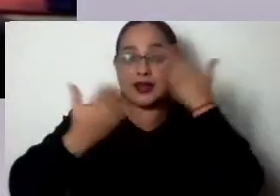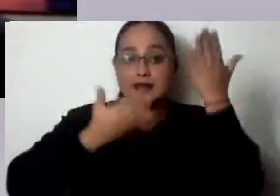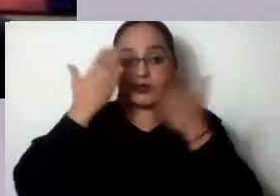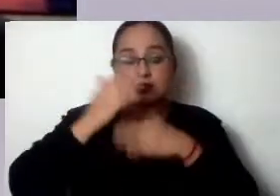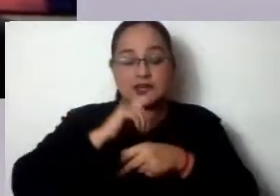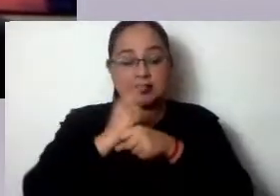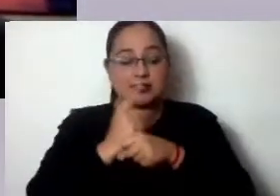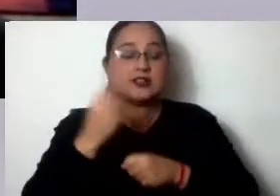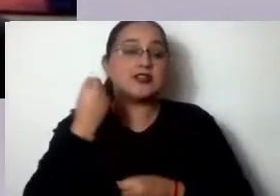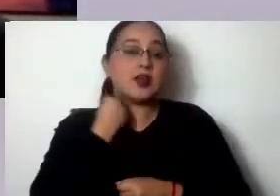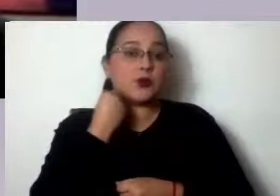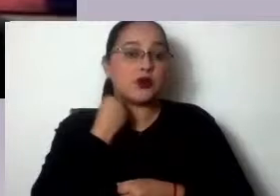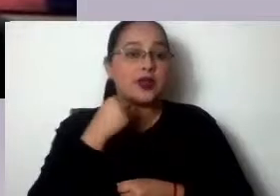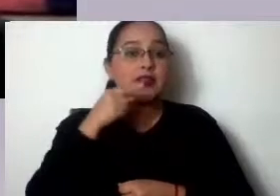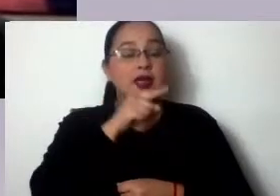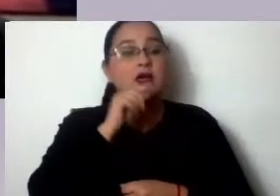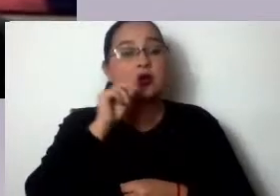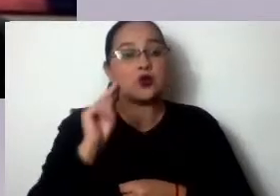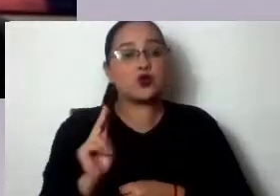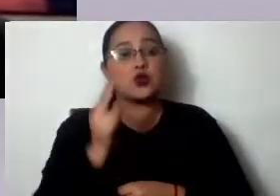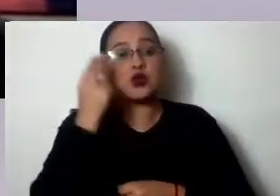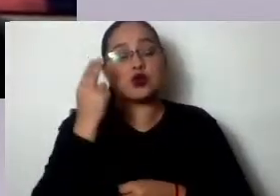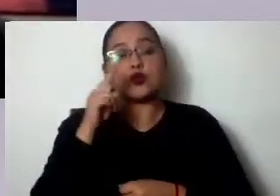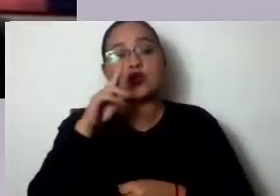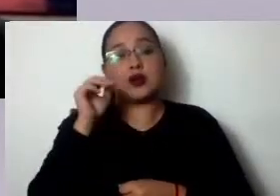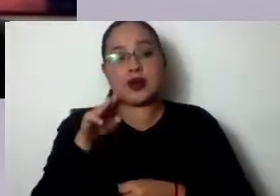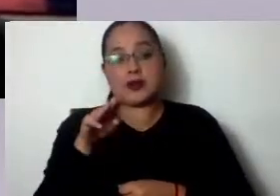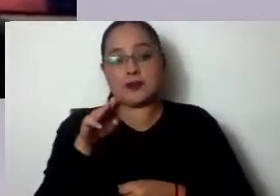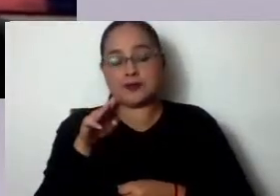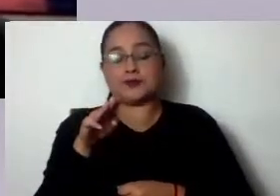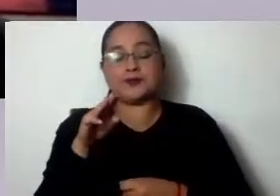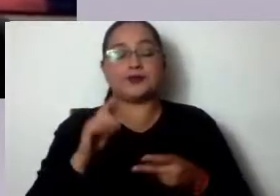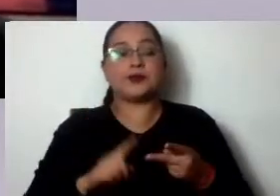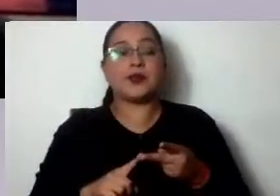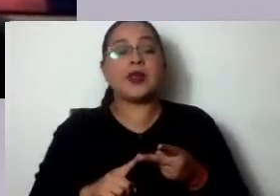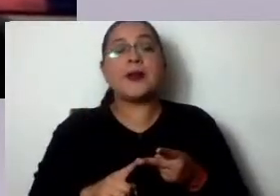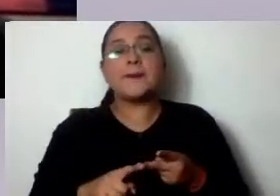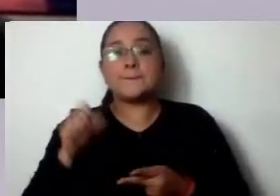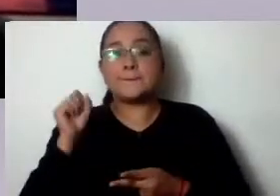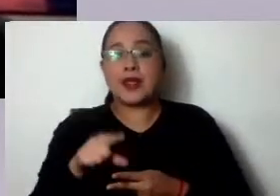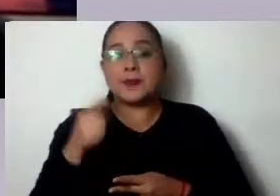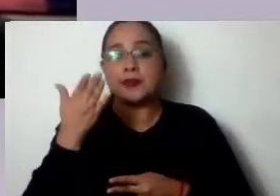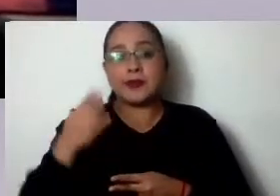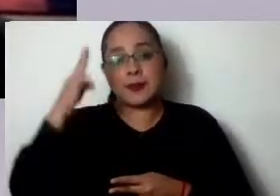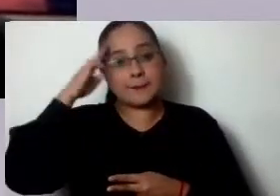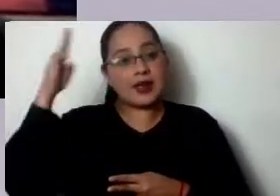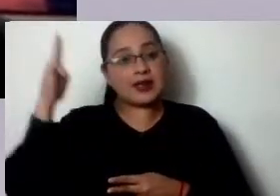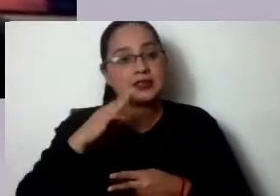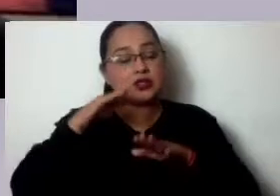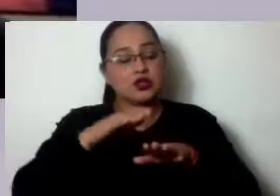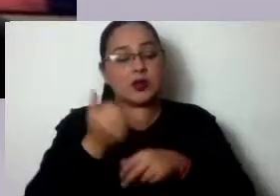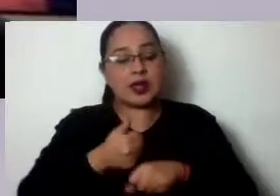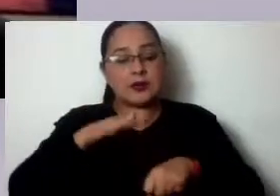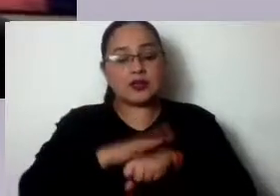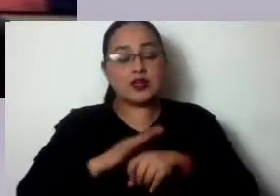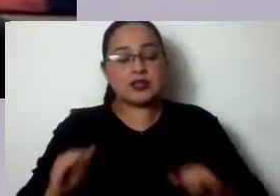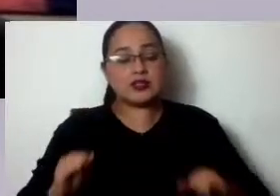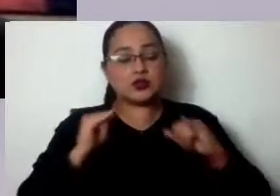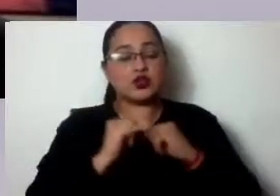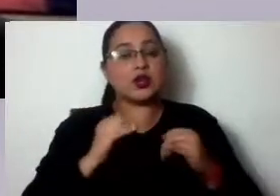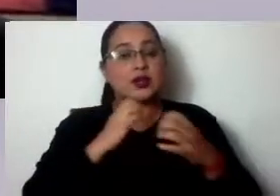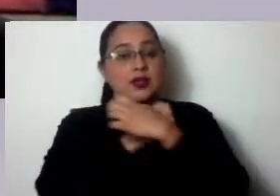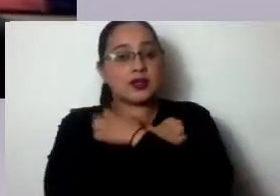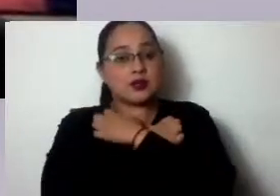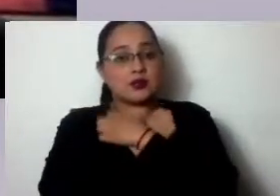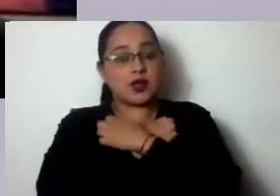en derecho en la universidad nacional autonoma de mexico es maestra en administración de instituciones educativas